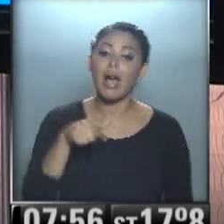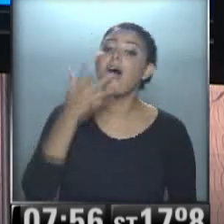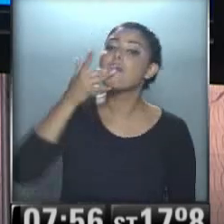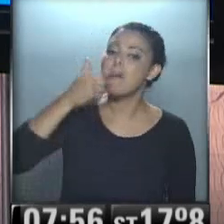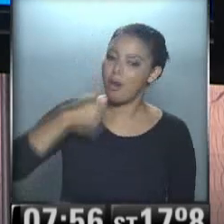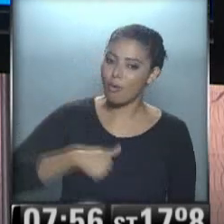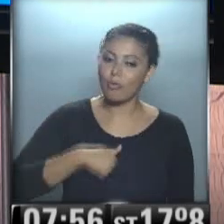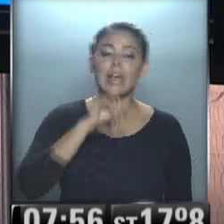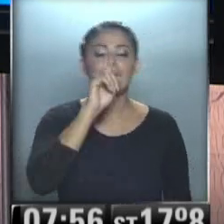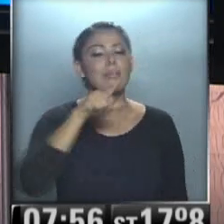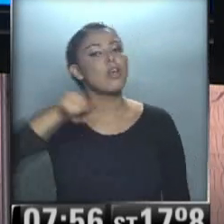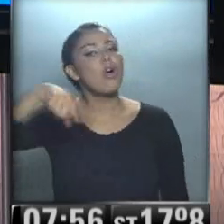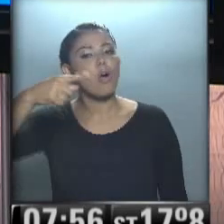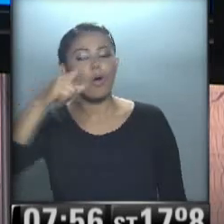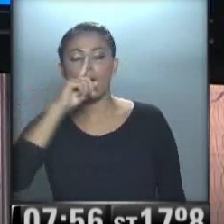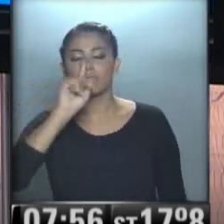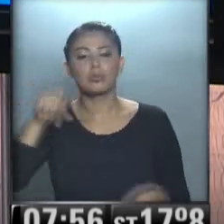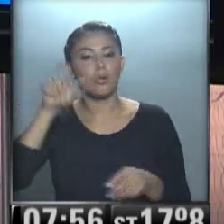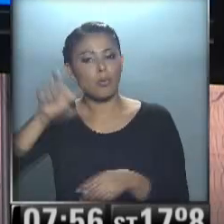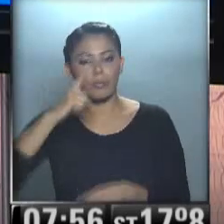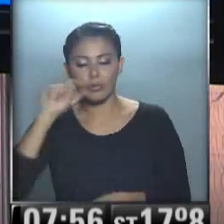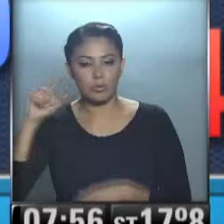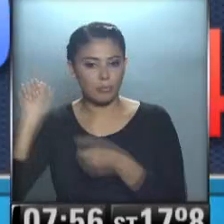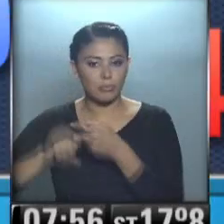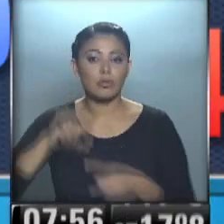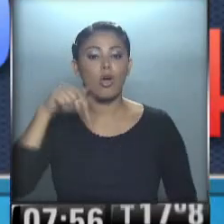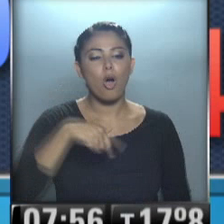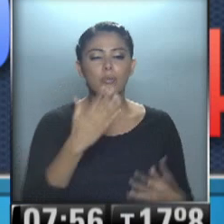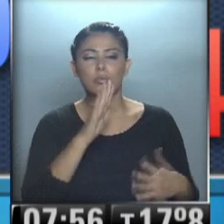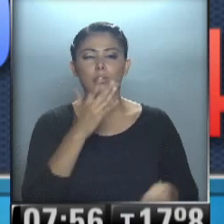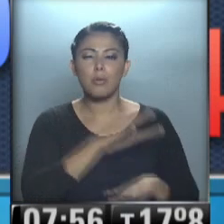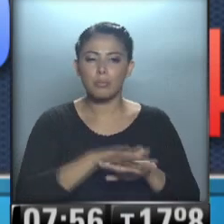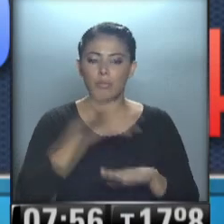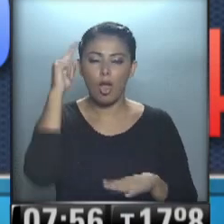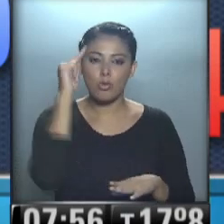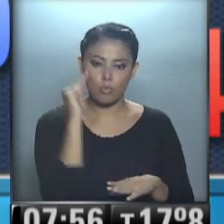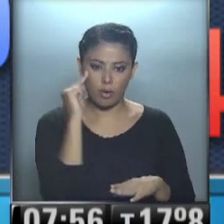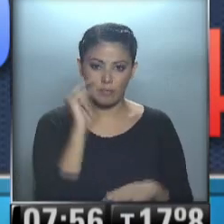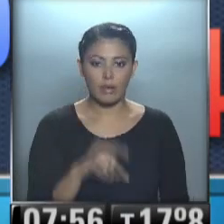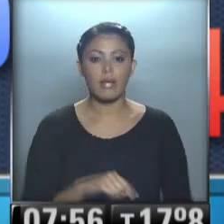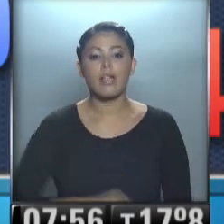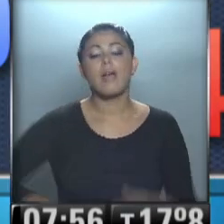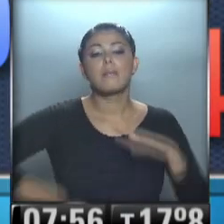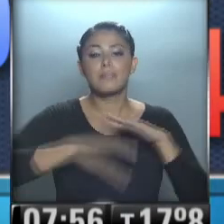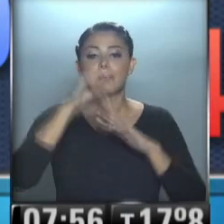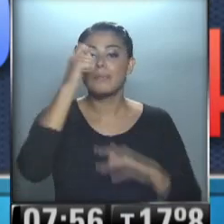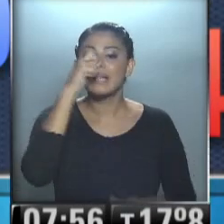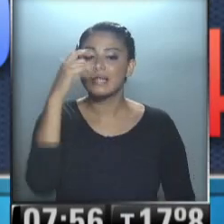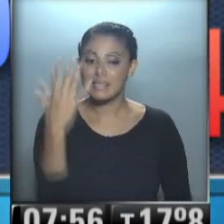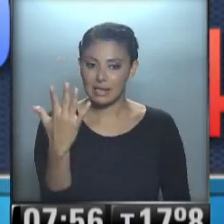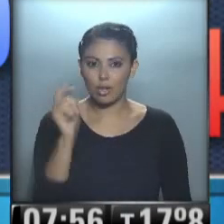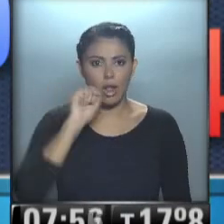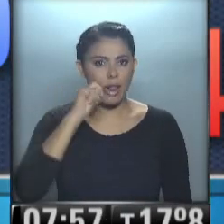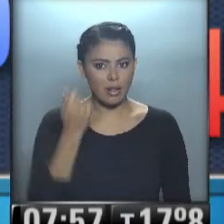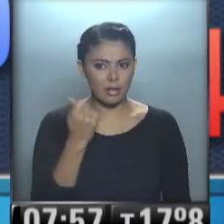más. Y está Quique también ahí con su esposa. Hoy, 9 más o menos aproximadamente la mínima. ¡25!